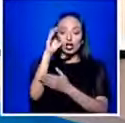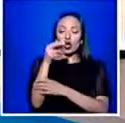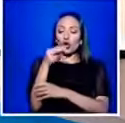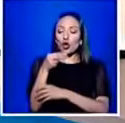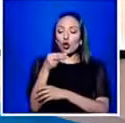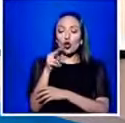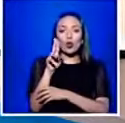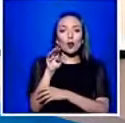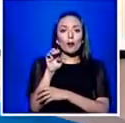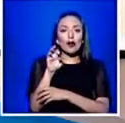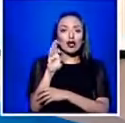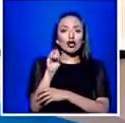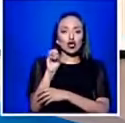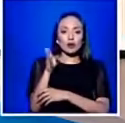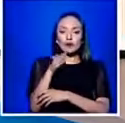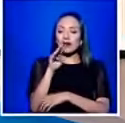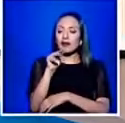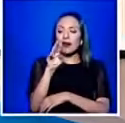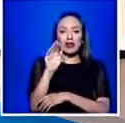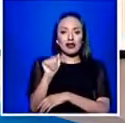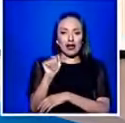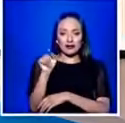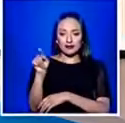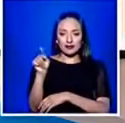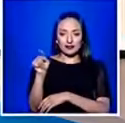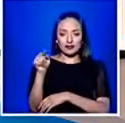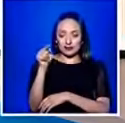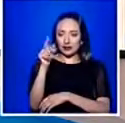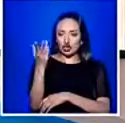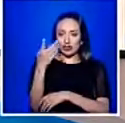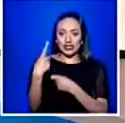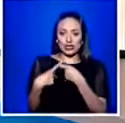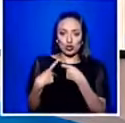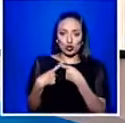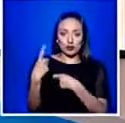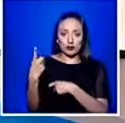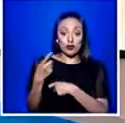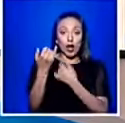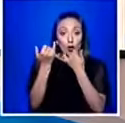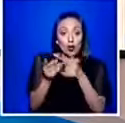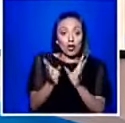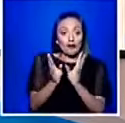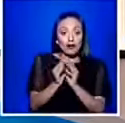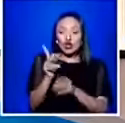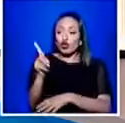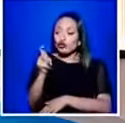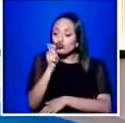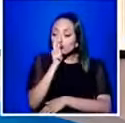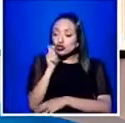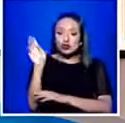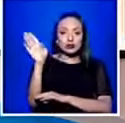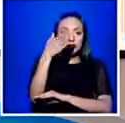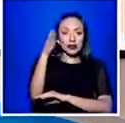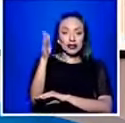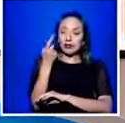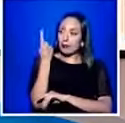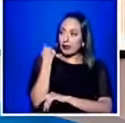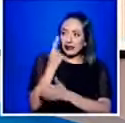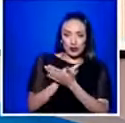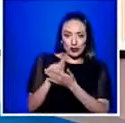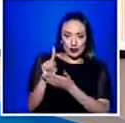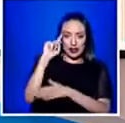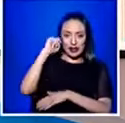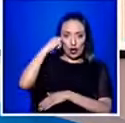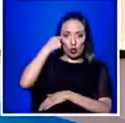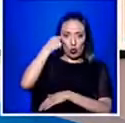es en el Inca. Cambiamos de tema. Nos vamos al norte de Quito, donde se cumple la ceremonia por el juramento a la bandera. Recordemos que esto se lo debió haber hecho la semana